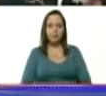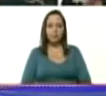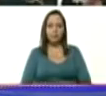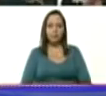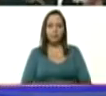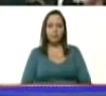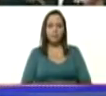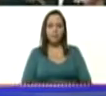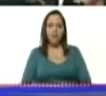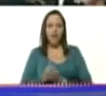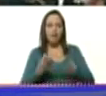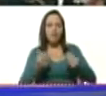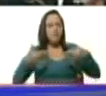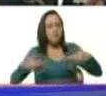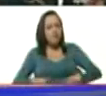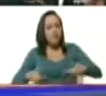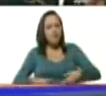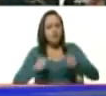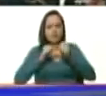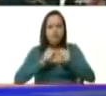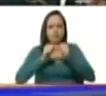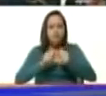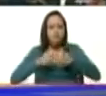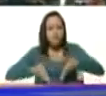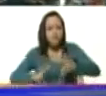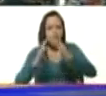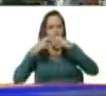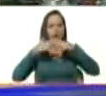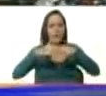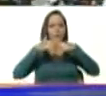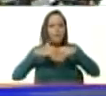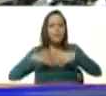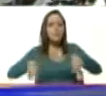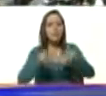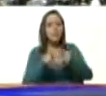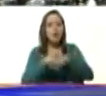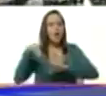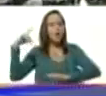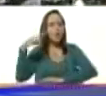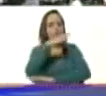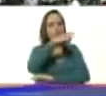¿Cuánto esfuerzo cuesta encaminar una empresa como esta, Velázquez Araguayán?